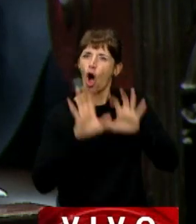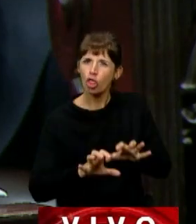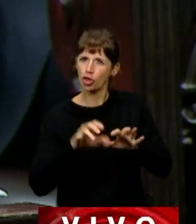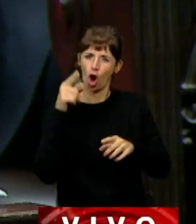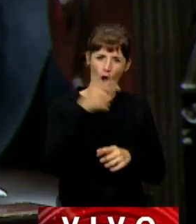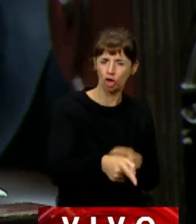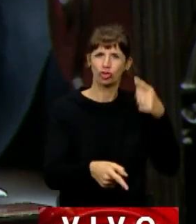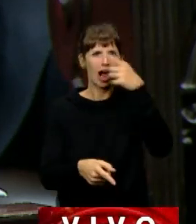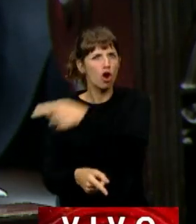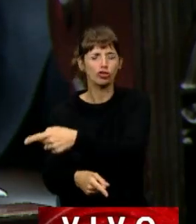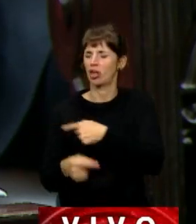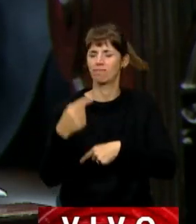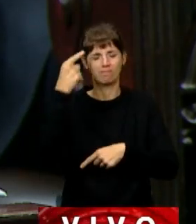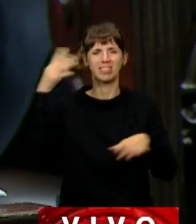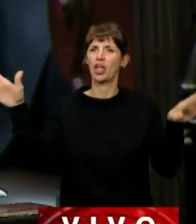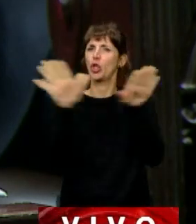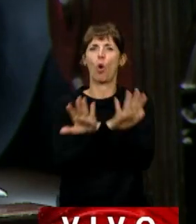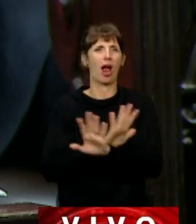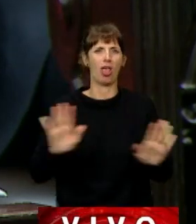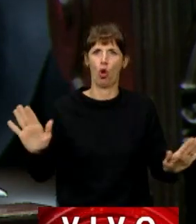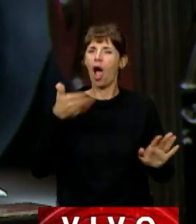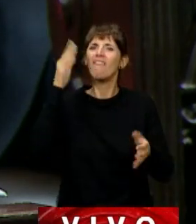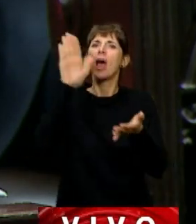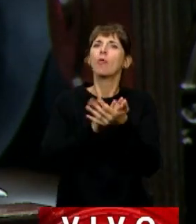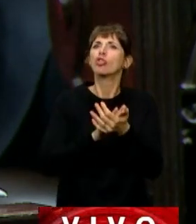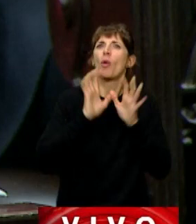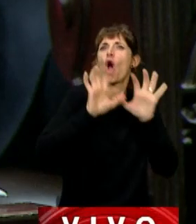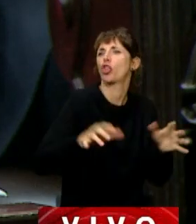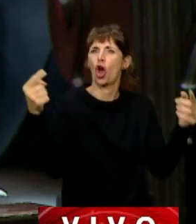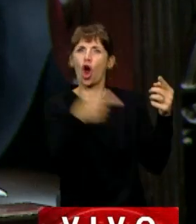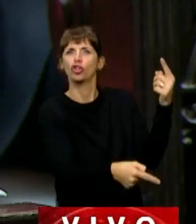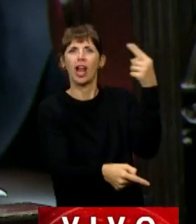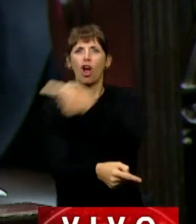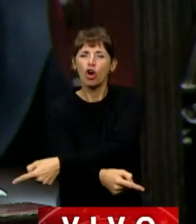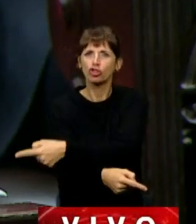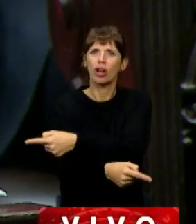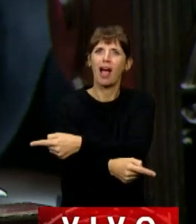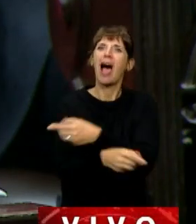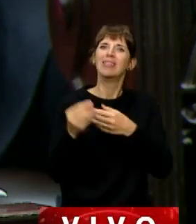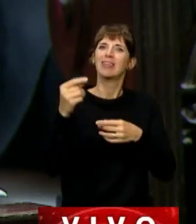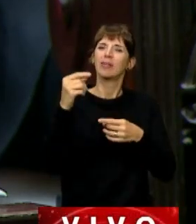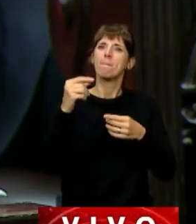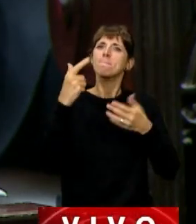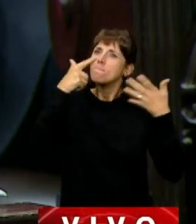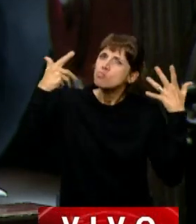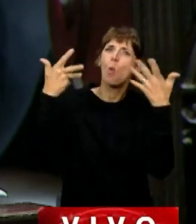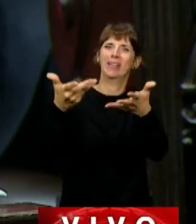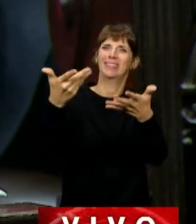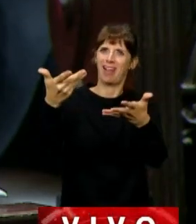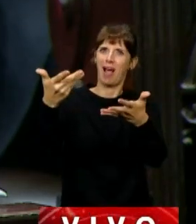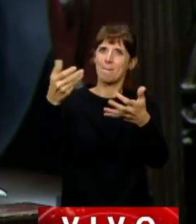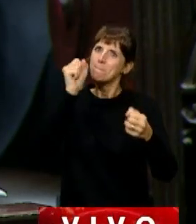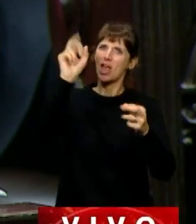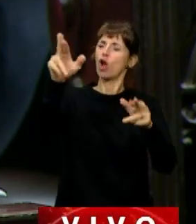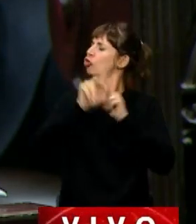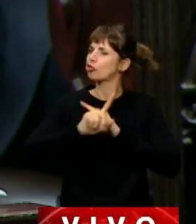se equivocan quienes creen que cuando hablamos de lenguaje de odio lo estamos visibilizando en la oposición.